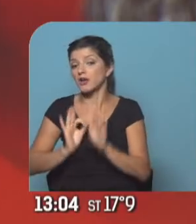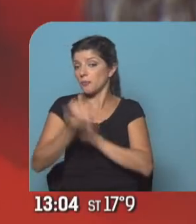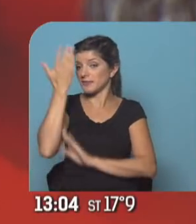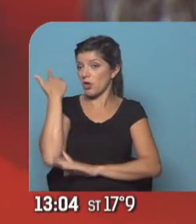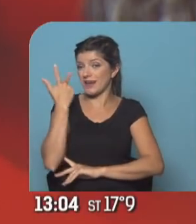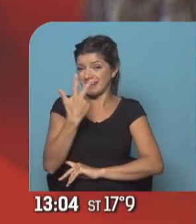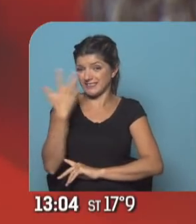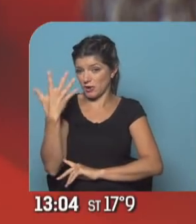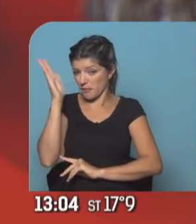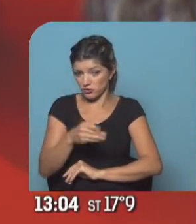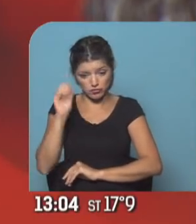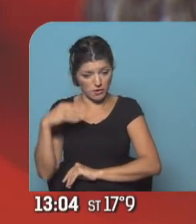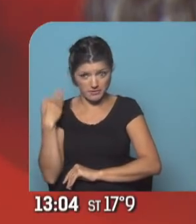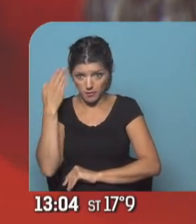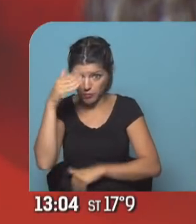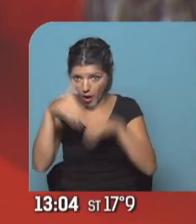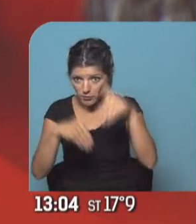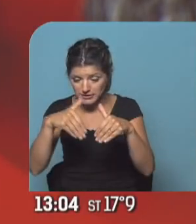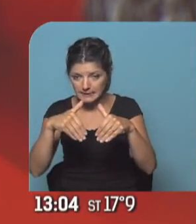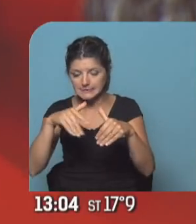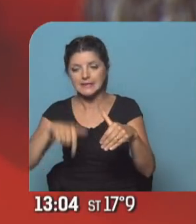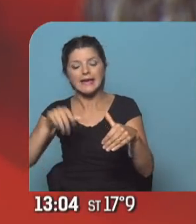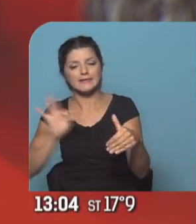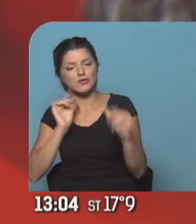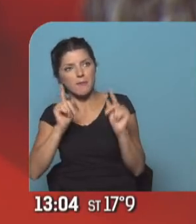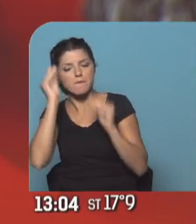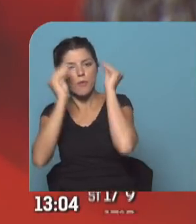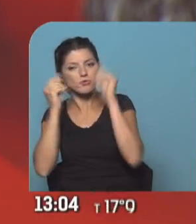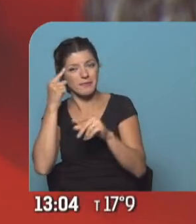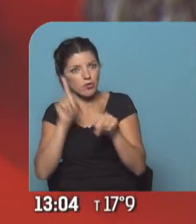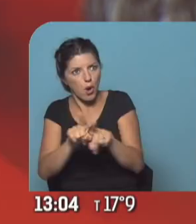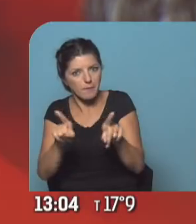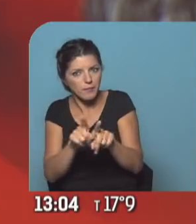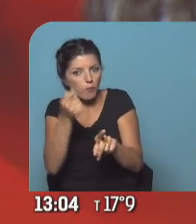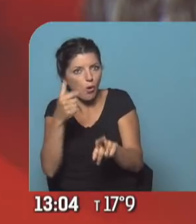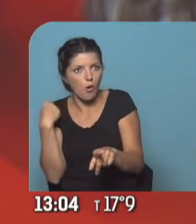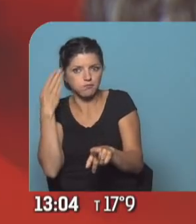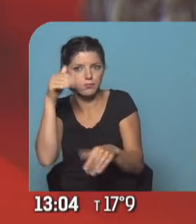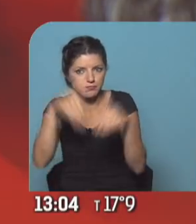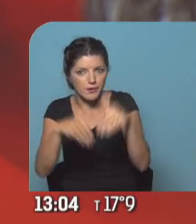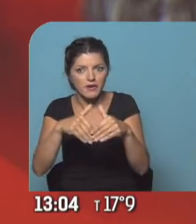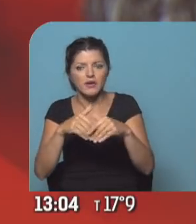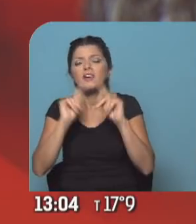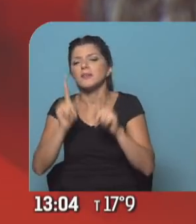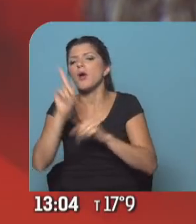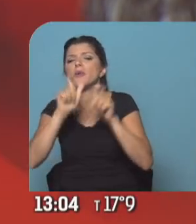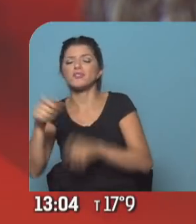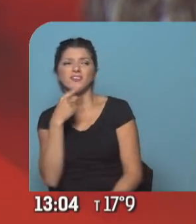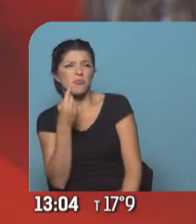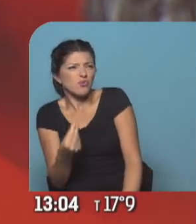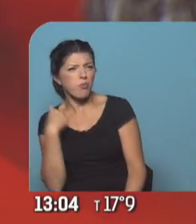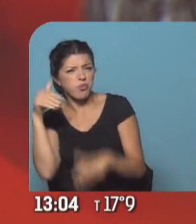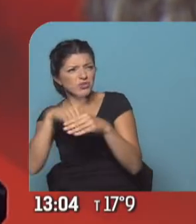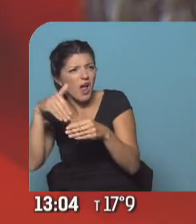fantasma en estas elecciones es justamente eso. Y también la crisis de representatividad. La respuesta es ¿para qué voy a votar si sigue el mismo teatro? Esta